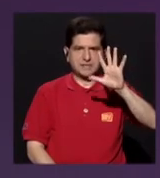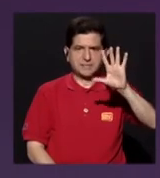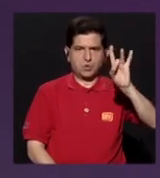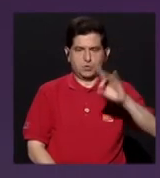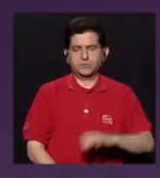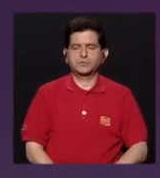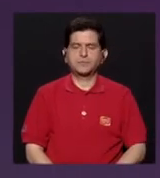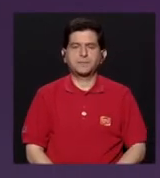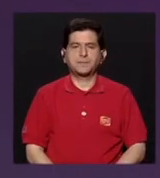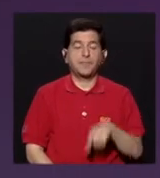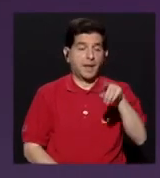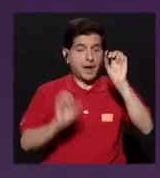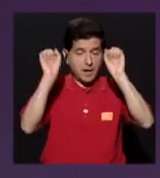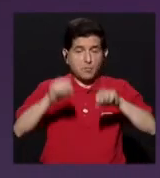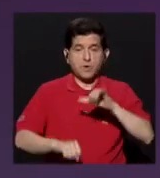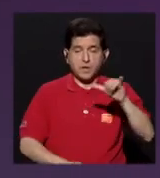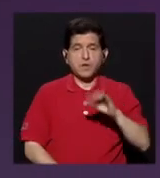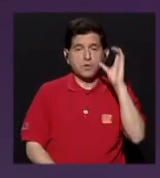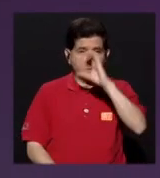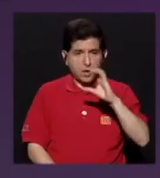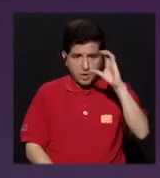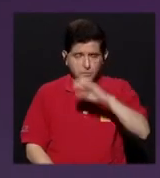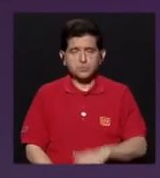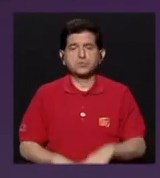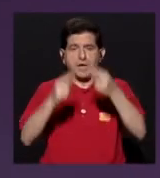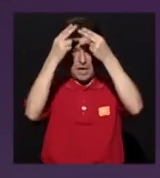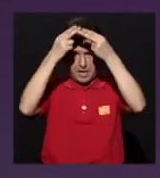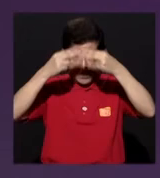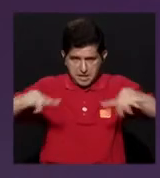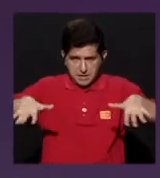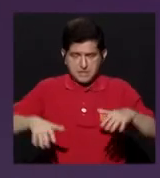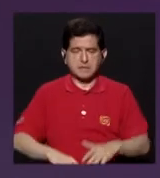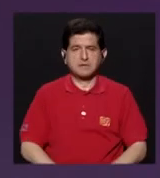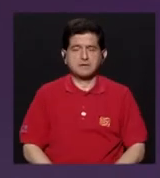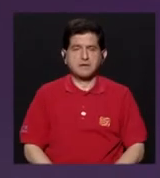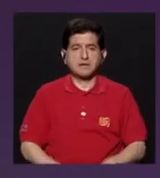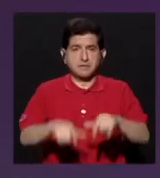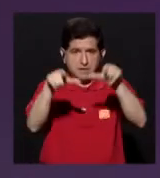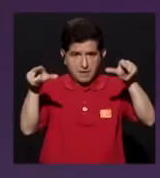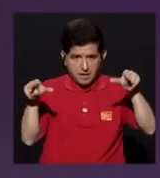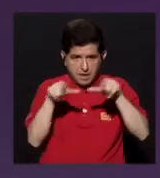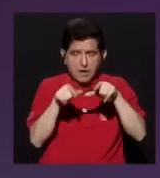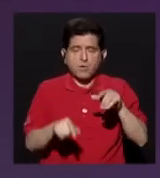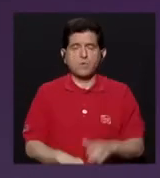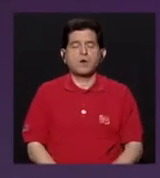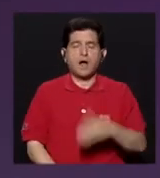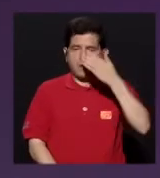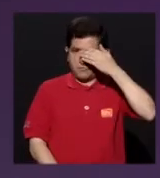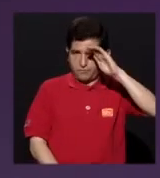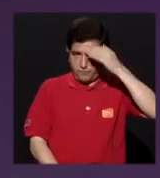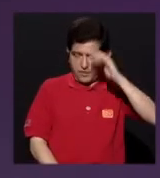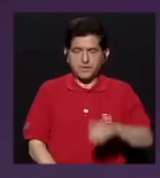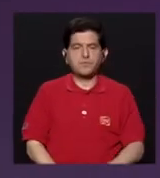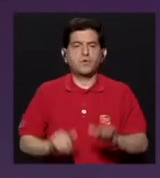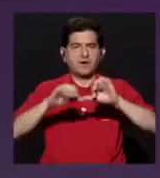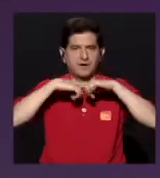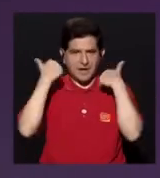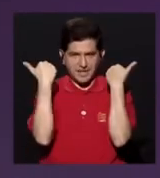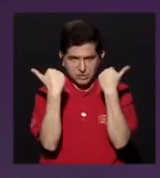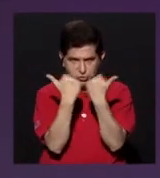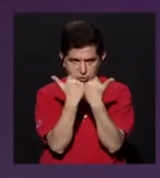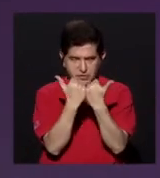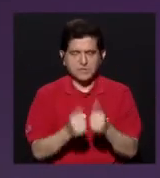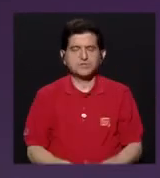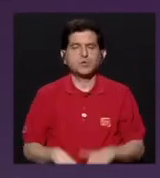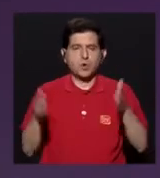2278-6658. Y pueden igual buscarnos en internet a través de la página de Facebook, que es Asociación